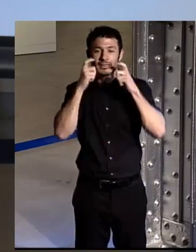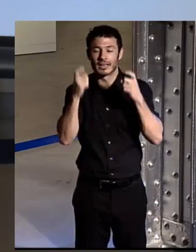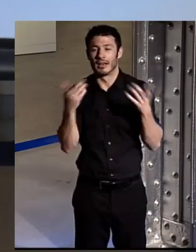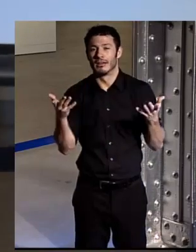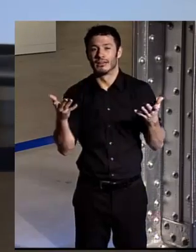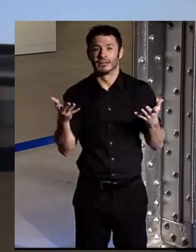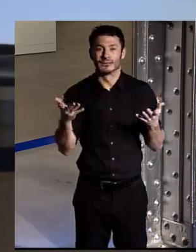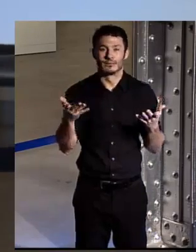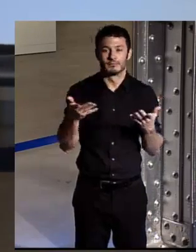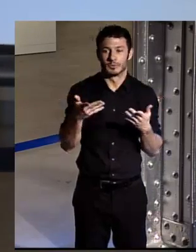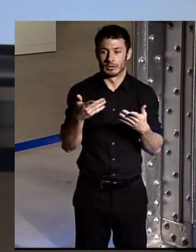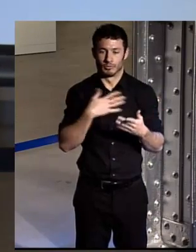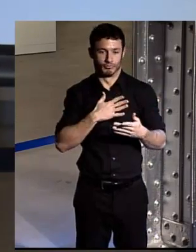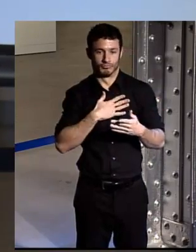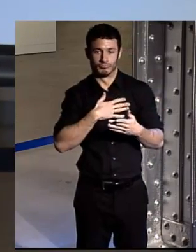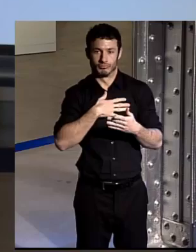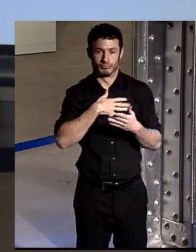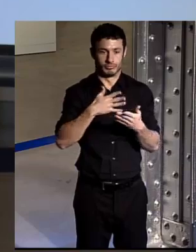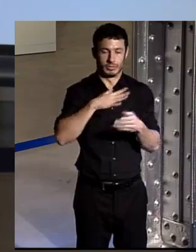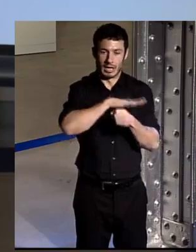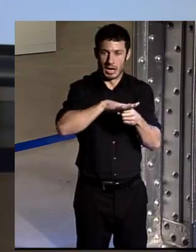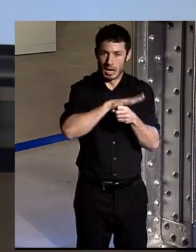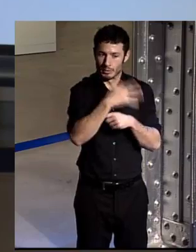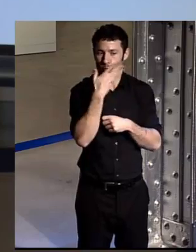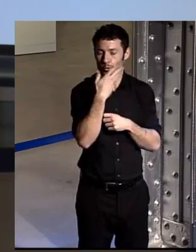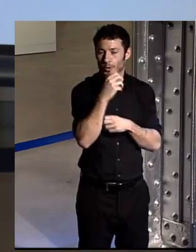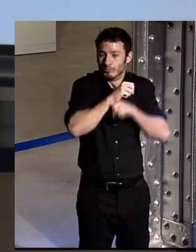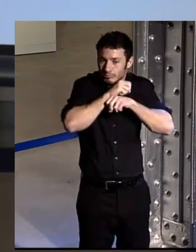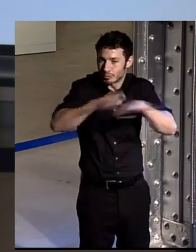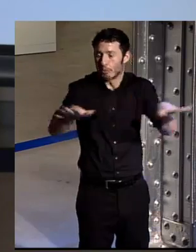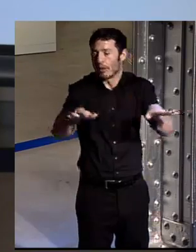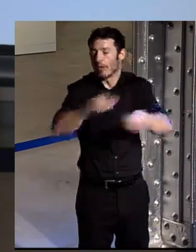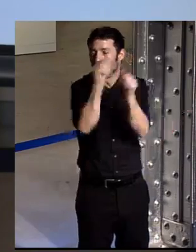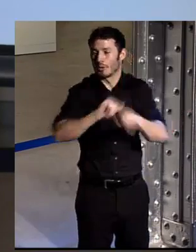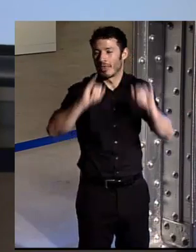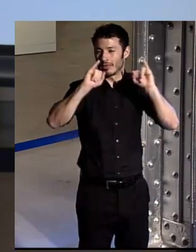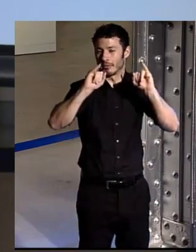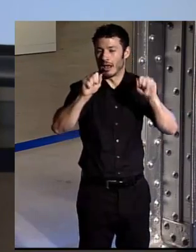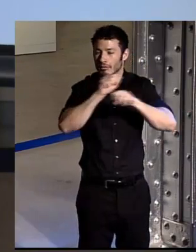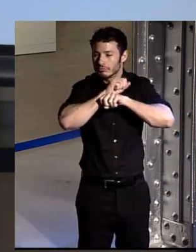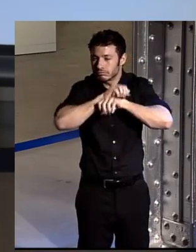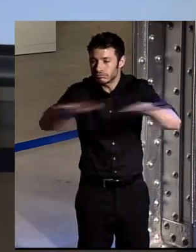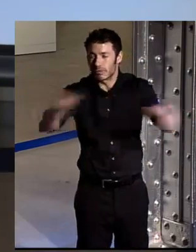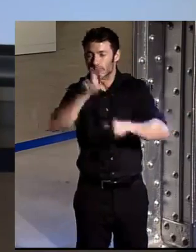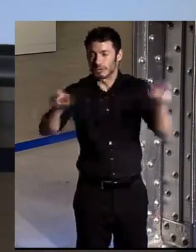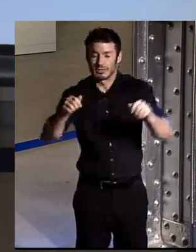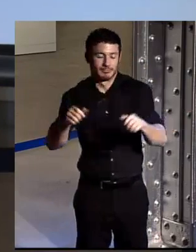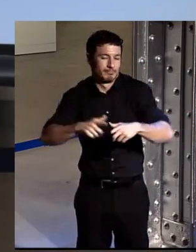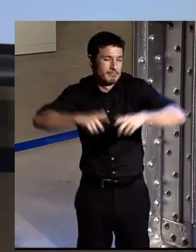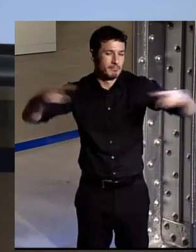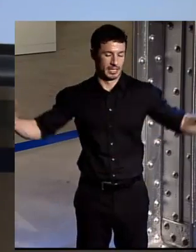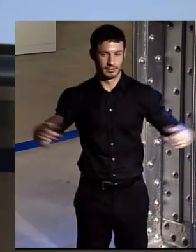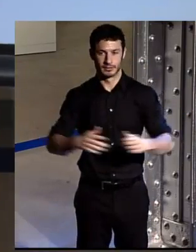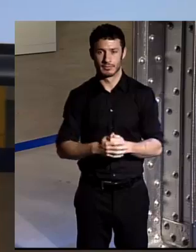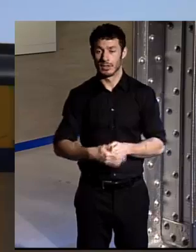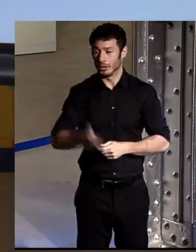cada uno aquella materia de la que más sabe de manera divertida y que llegue a cuanta más gente mejor. Hace unos años decidimos